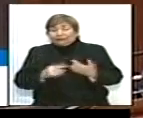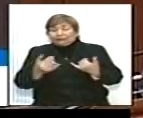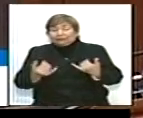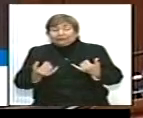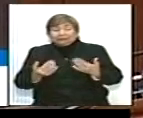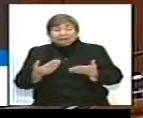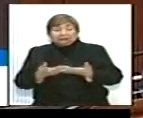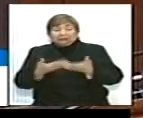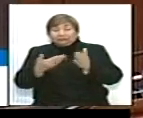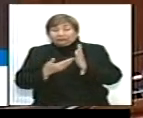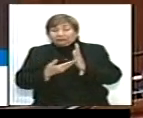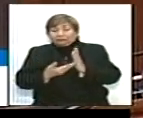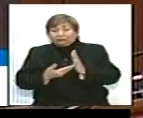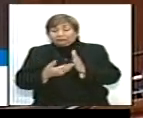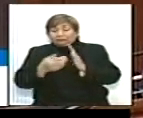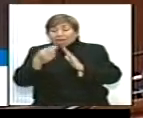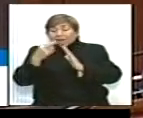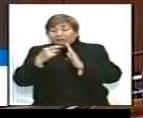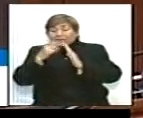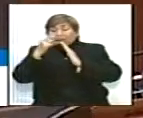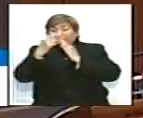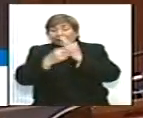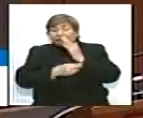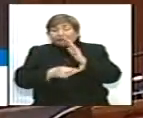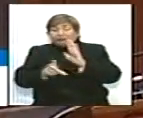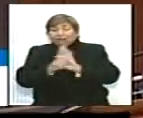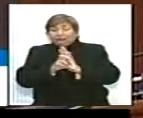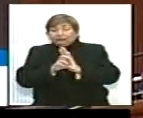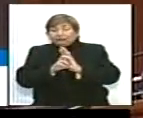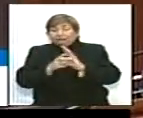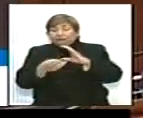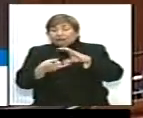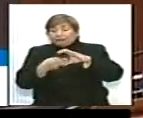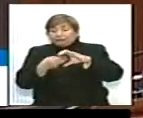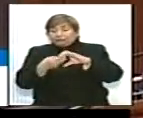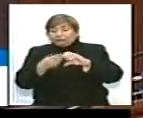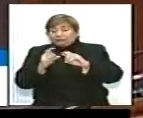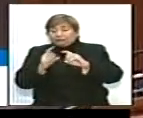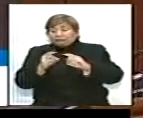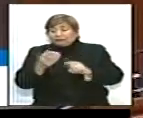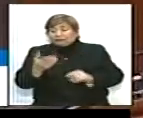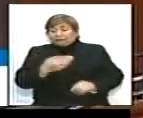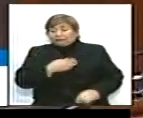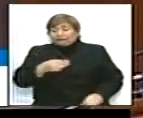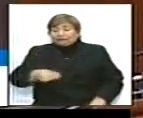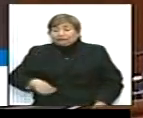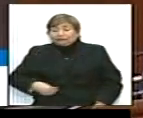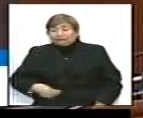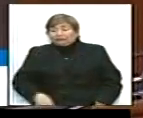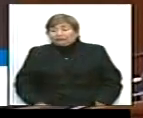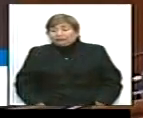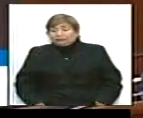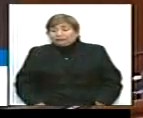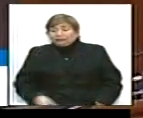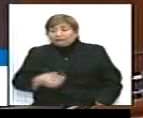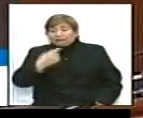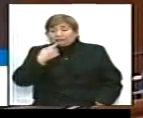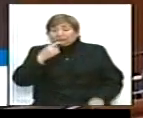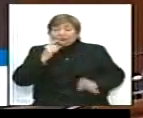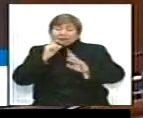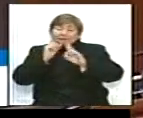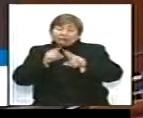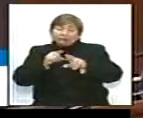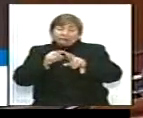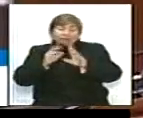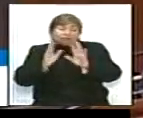ha presentado ese proyecto de nueva ley minera. Pregunto al señor ministro, y quisiera que nos